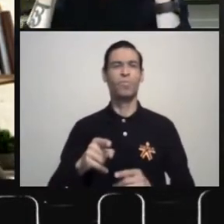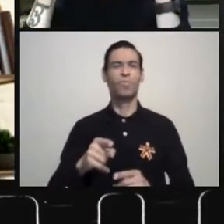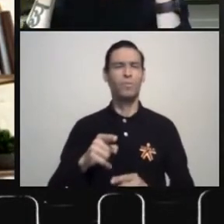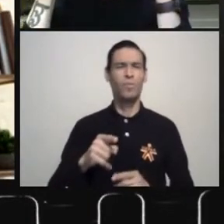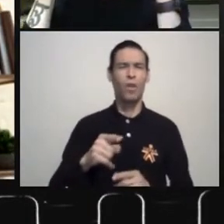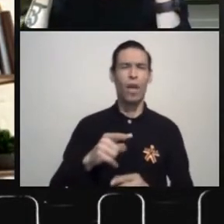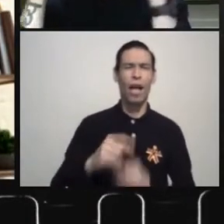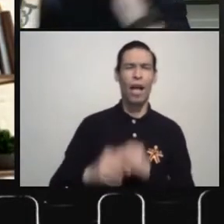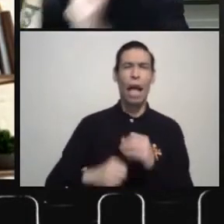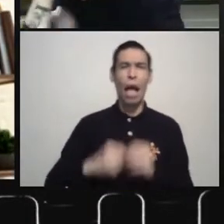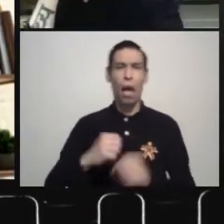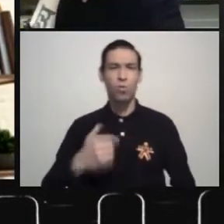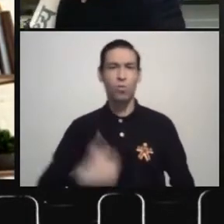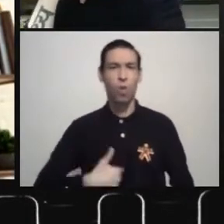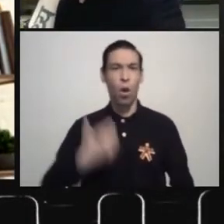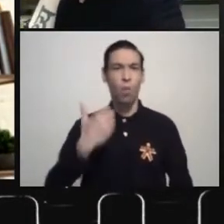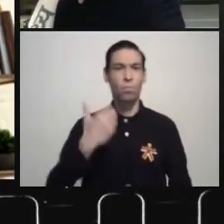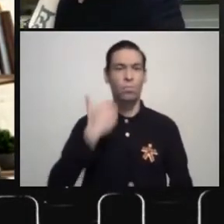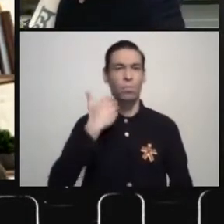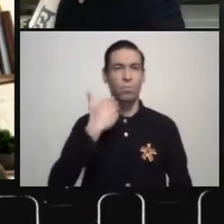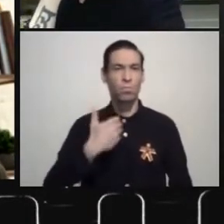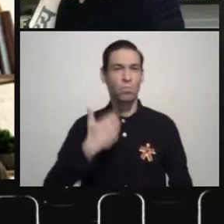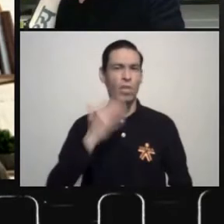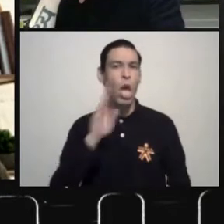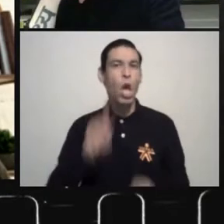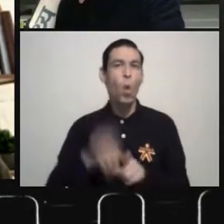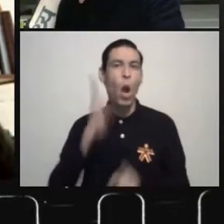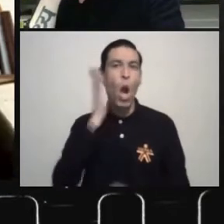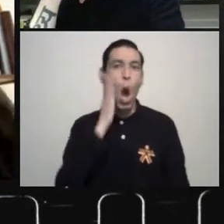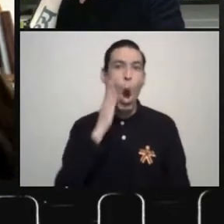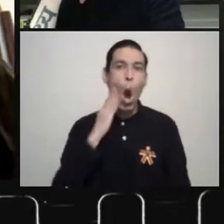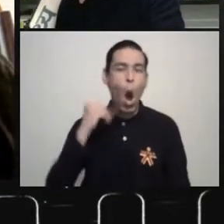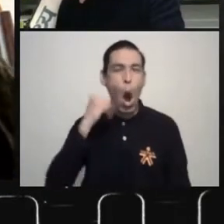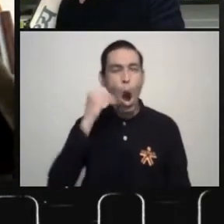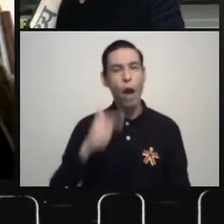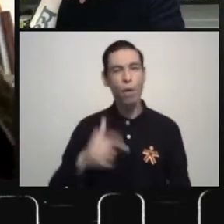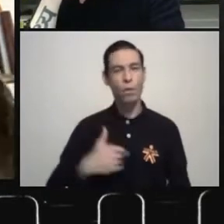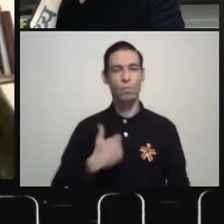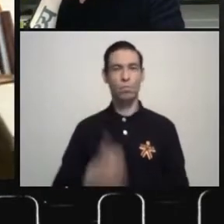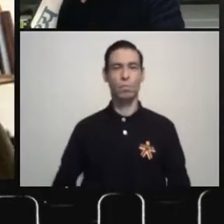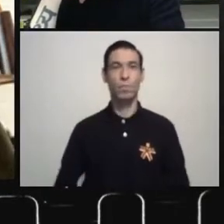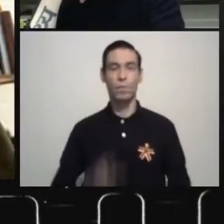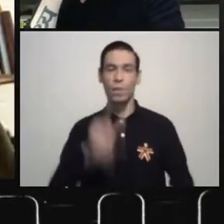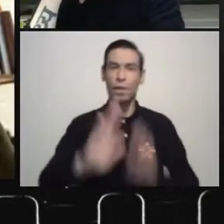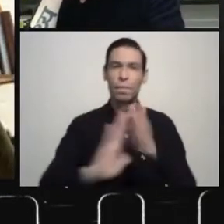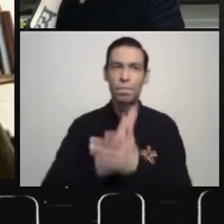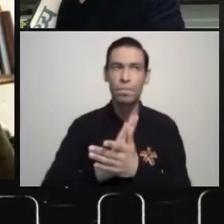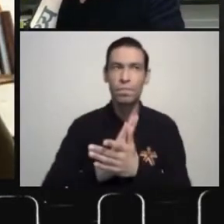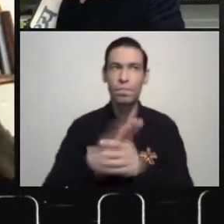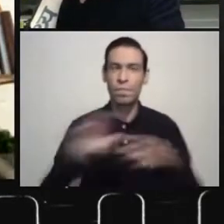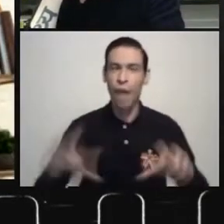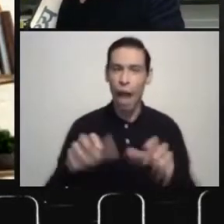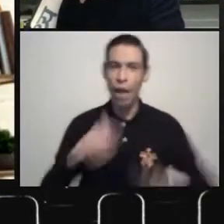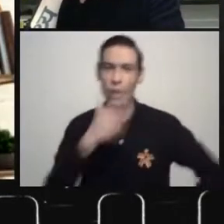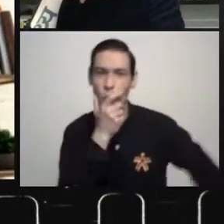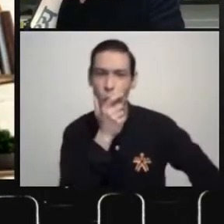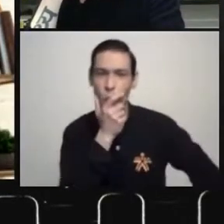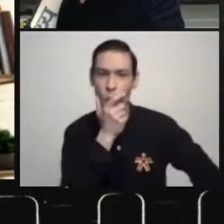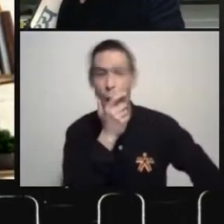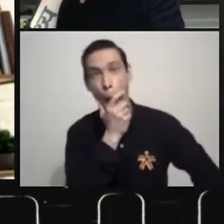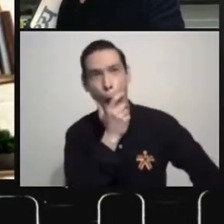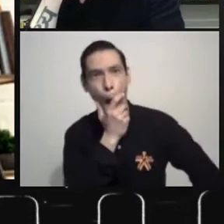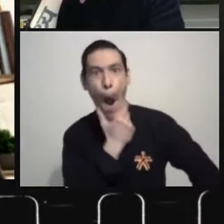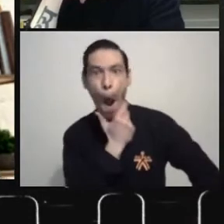a decirme, hermano, ¿por qué no hacemos esto? Y uno dice, uy, ¿y por qué no? O sea, ¿podría hacerlo este personaje? Pues